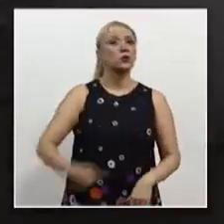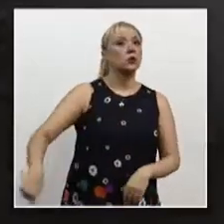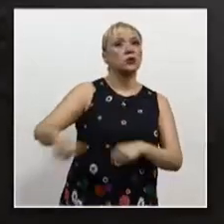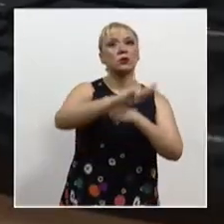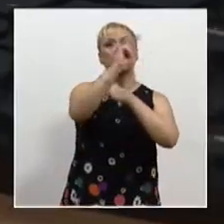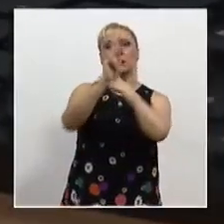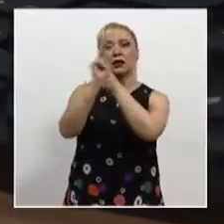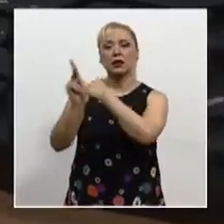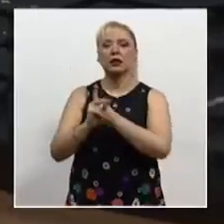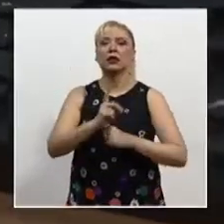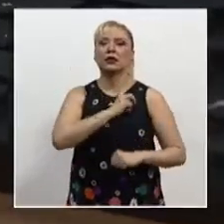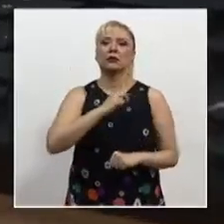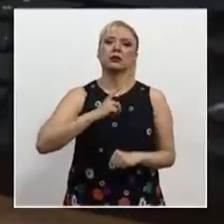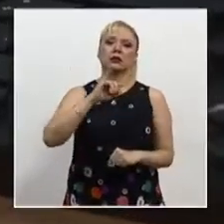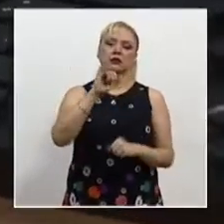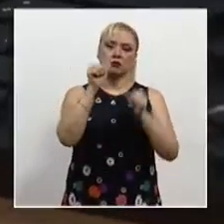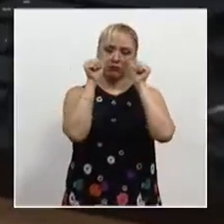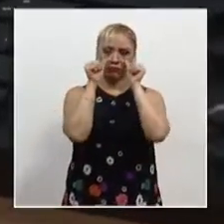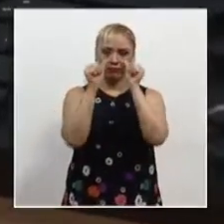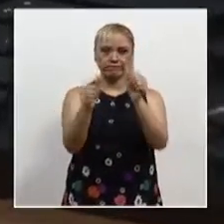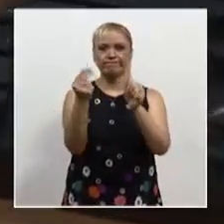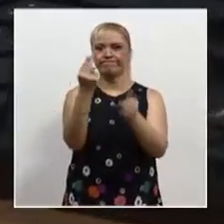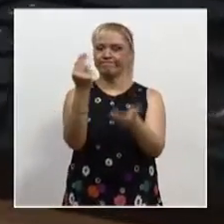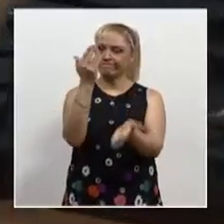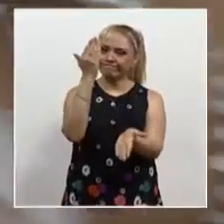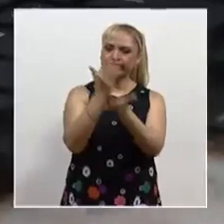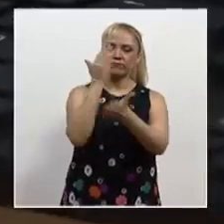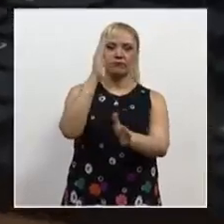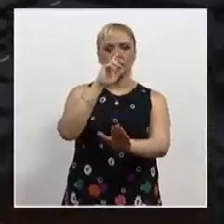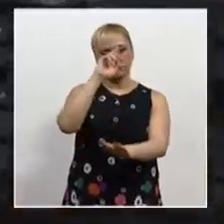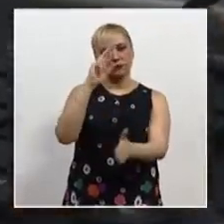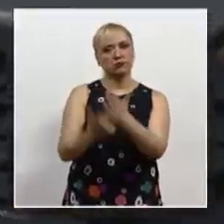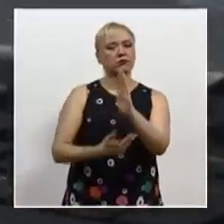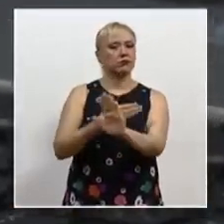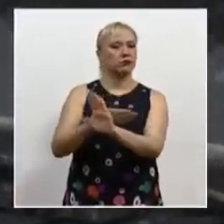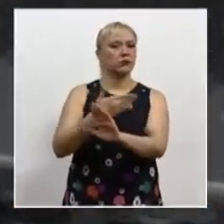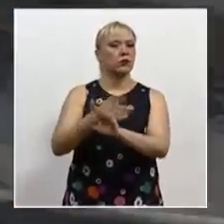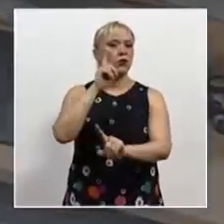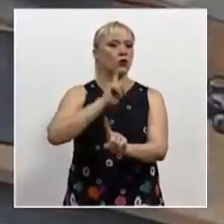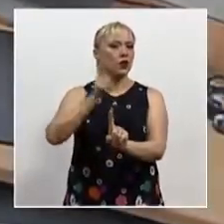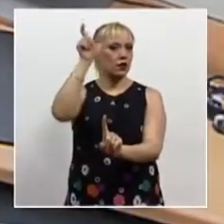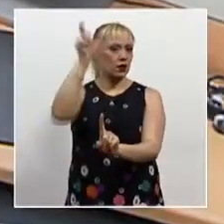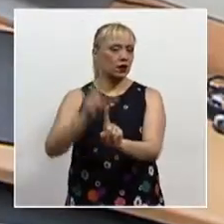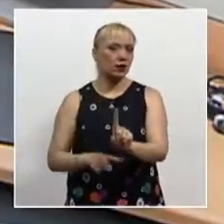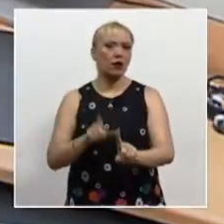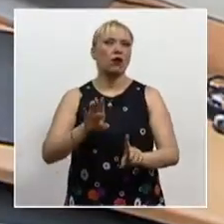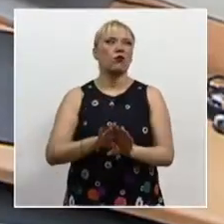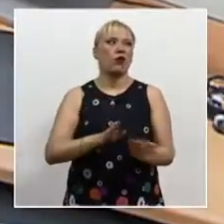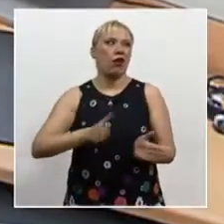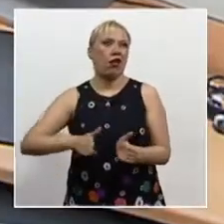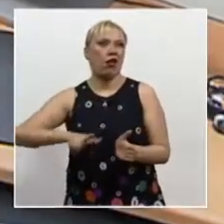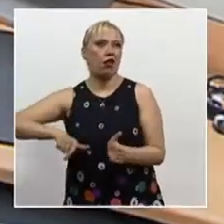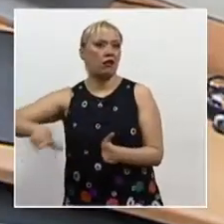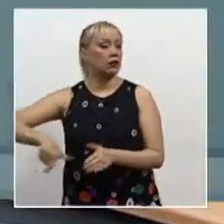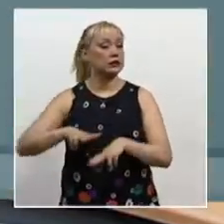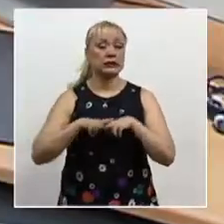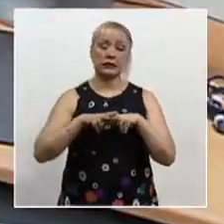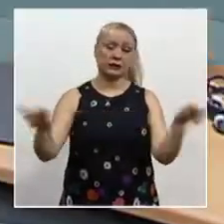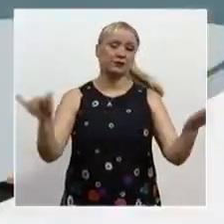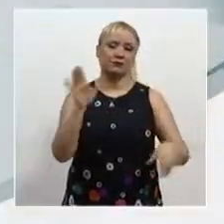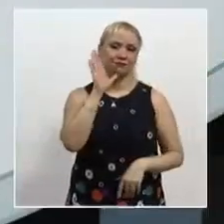una política encaminada a eliminar la violencia en razón de género, lo cual no admite demoras por ningún motivo.